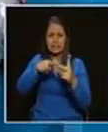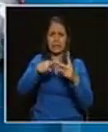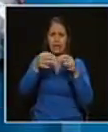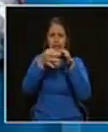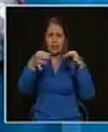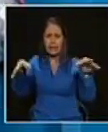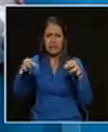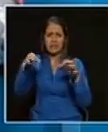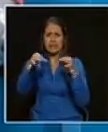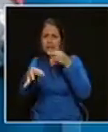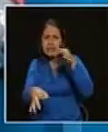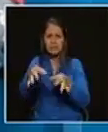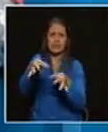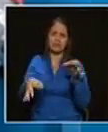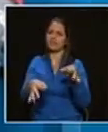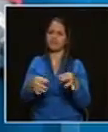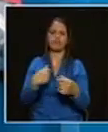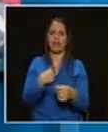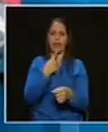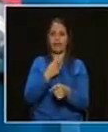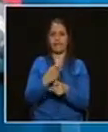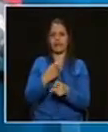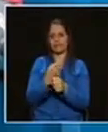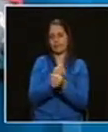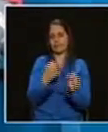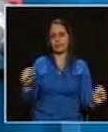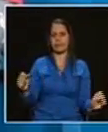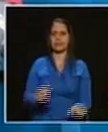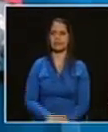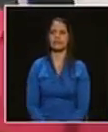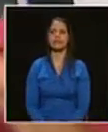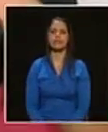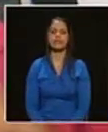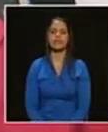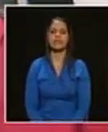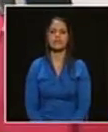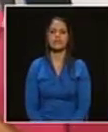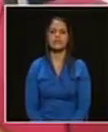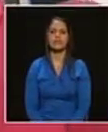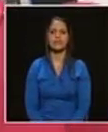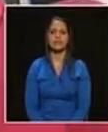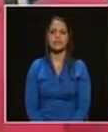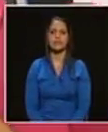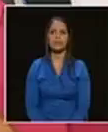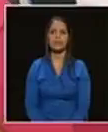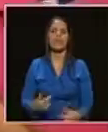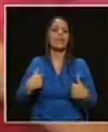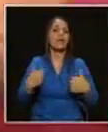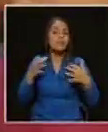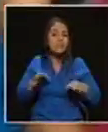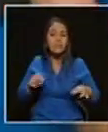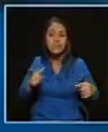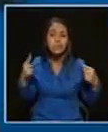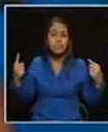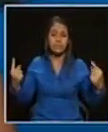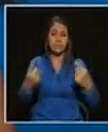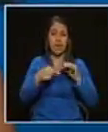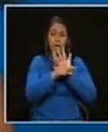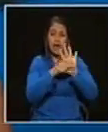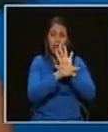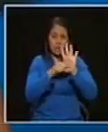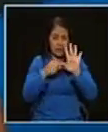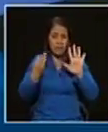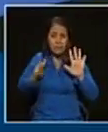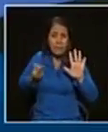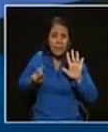de la lengua, como lo haría una persona que tenga competencia lingüística, ¿cierto? Y no alcanzan a la velocidad del closed caption